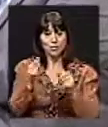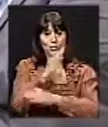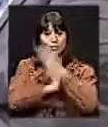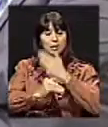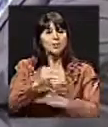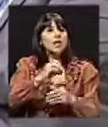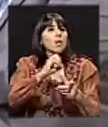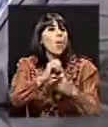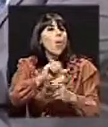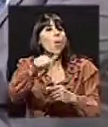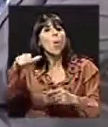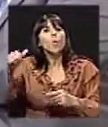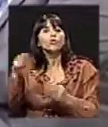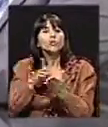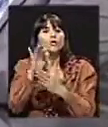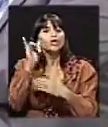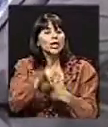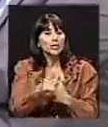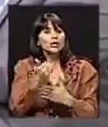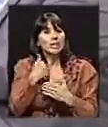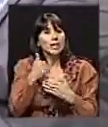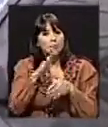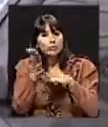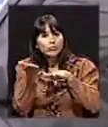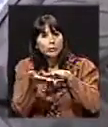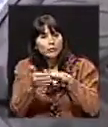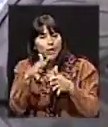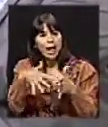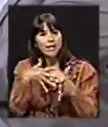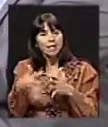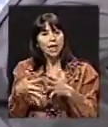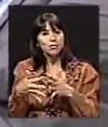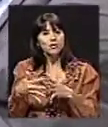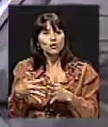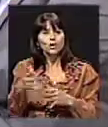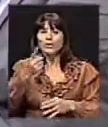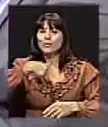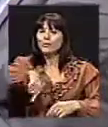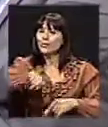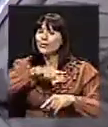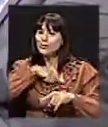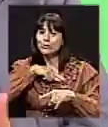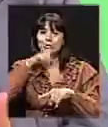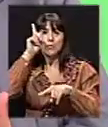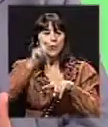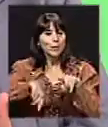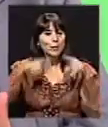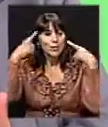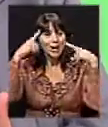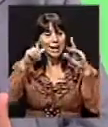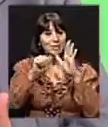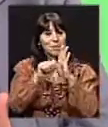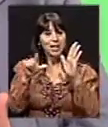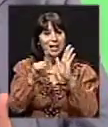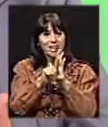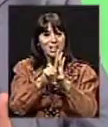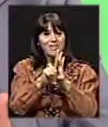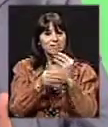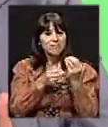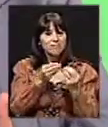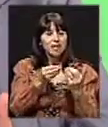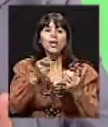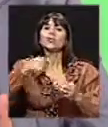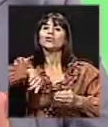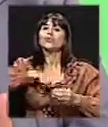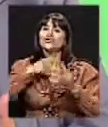otros de los que podría hablarle que tenemos ahí agendados, lo que no podemos lograr legislativamente estamos intentando